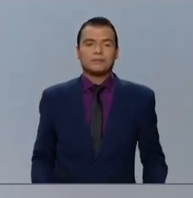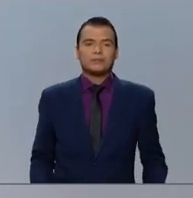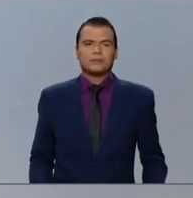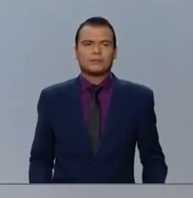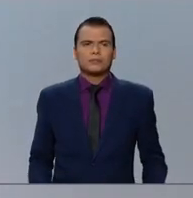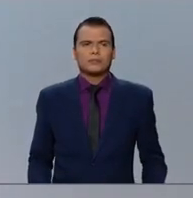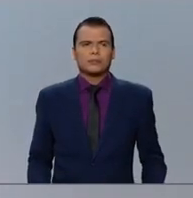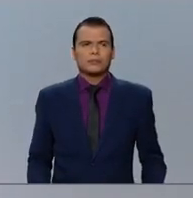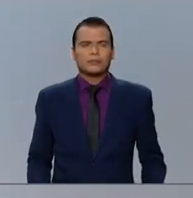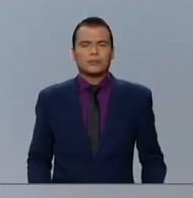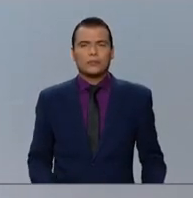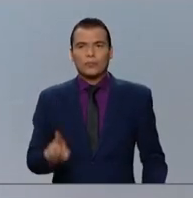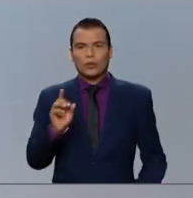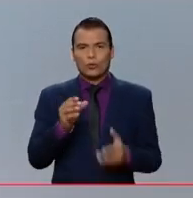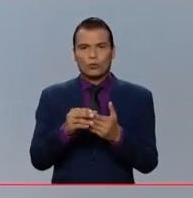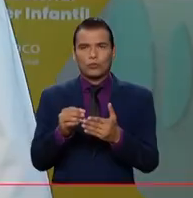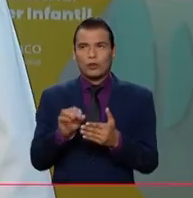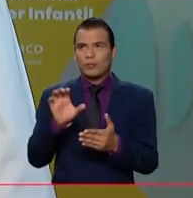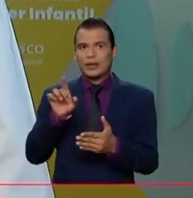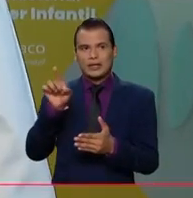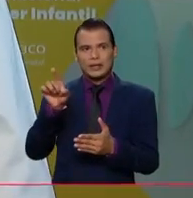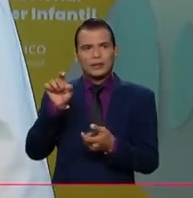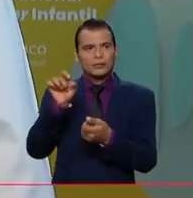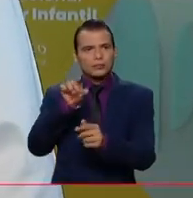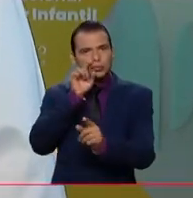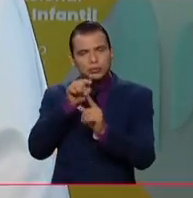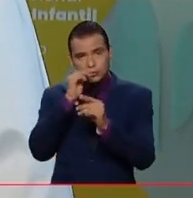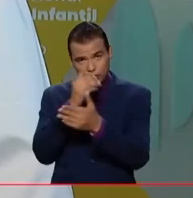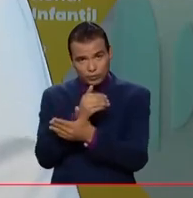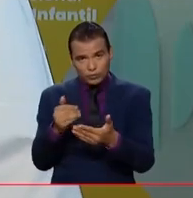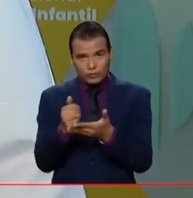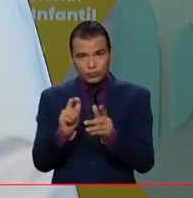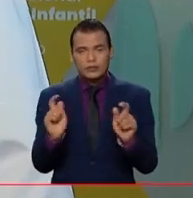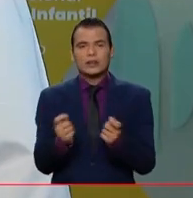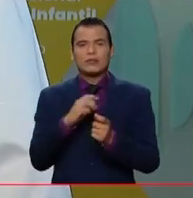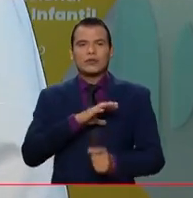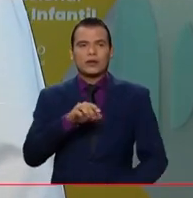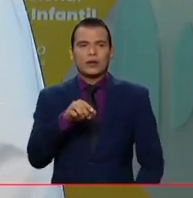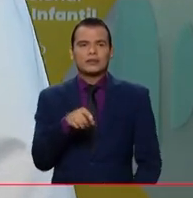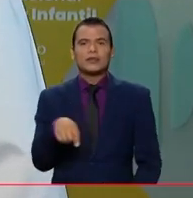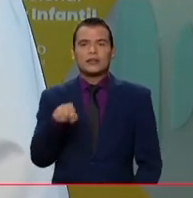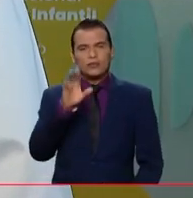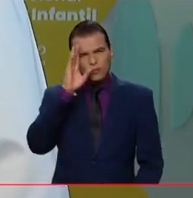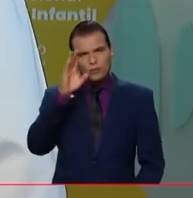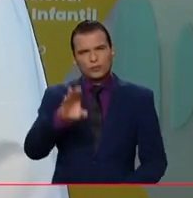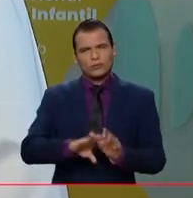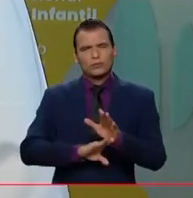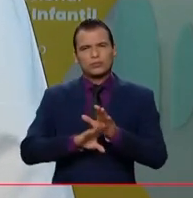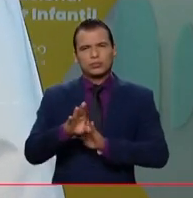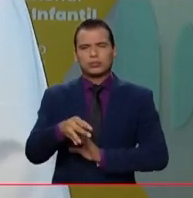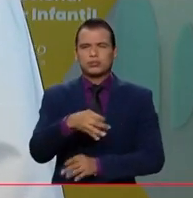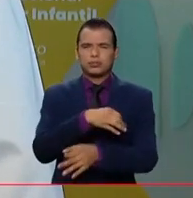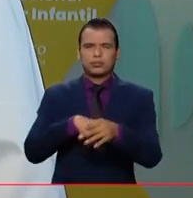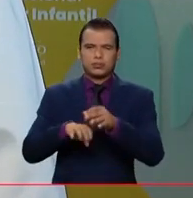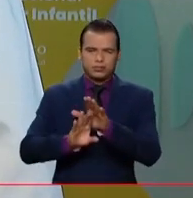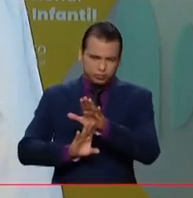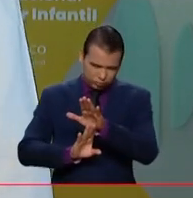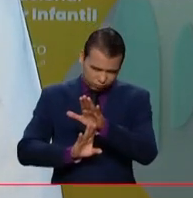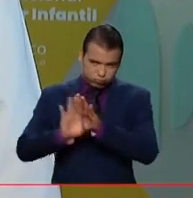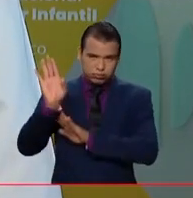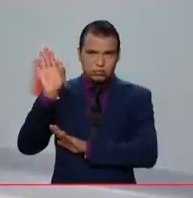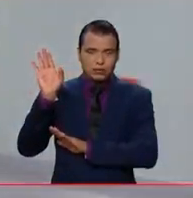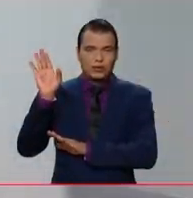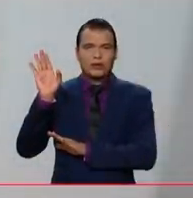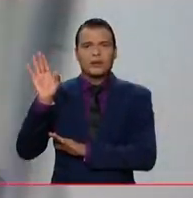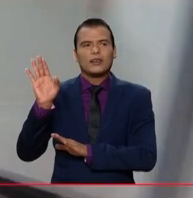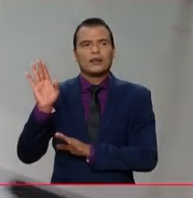Por cada dólar que invierte un país en curar un niño con cáncer, la productividad de ese niño a la sociedad recupera 3 a 4 dólares. O sea